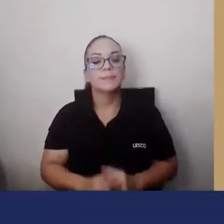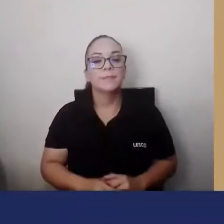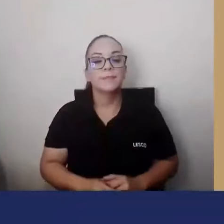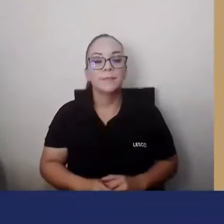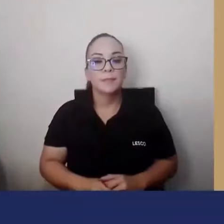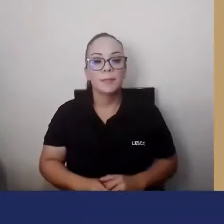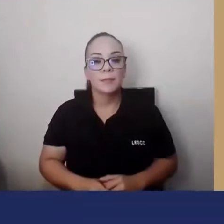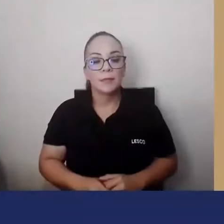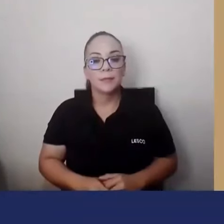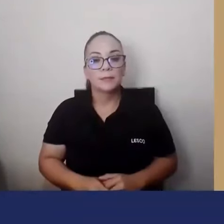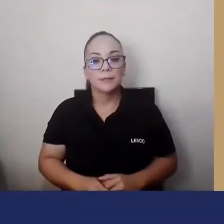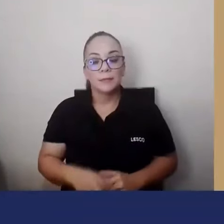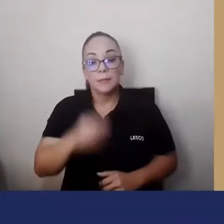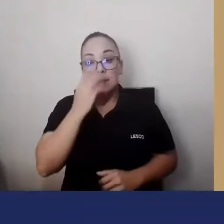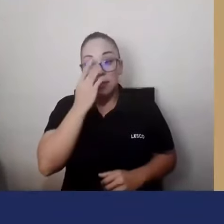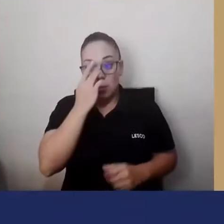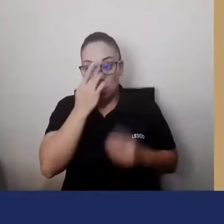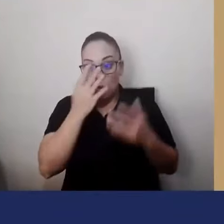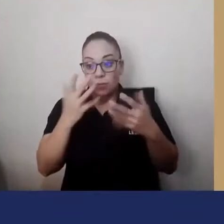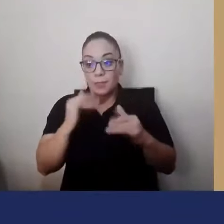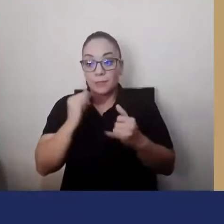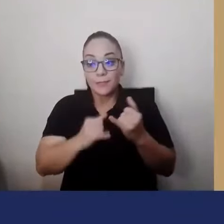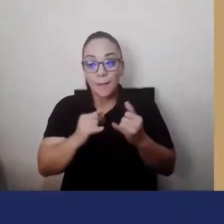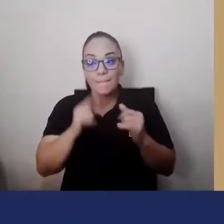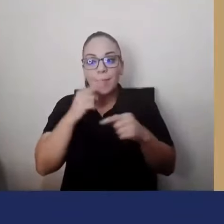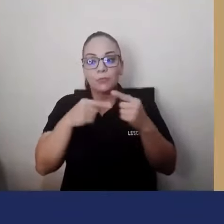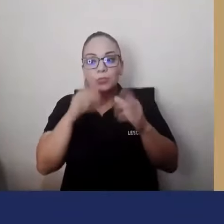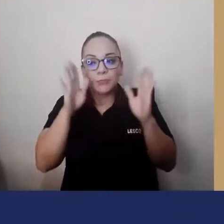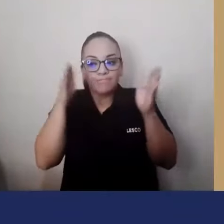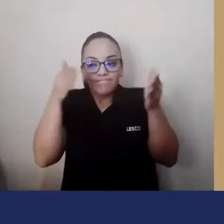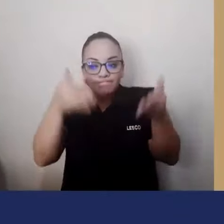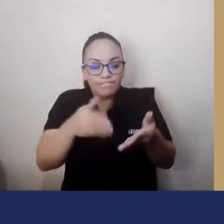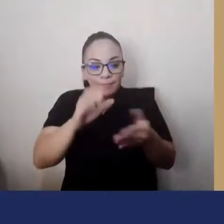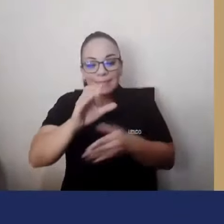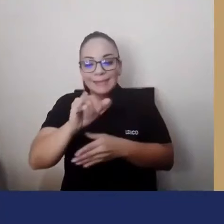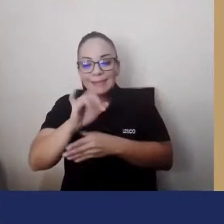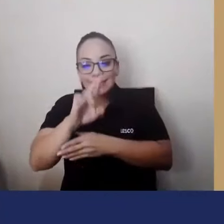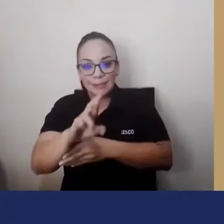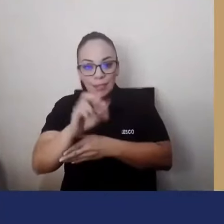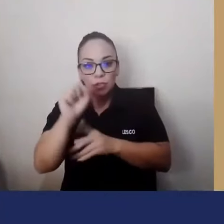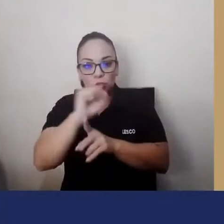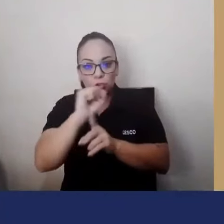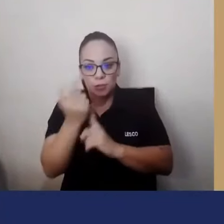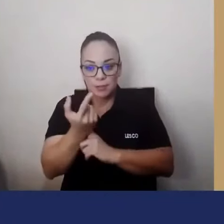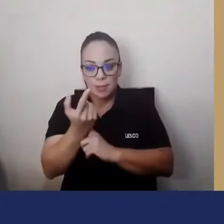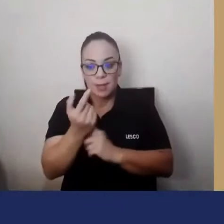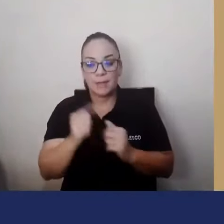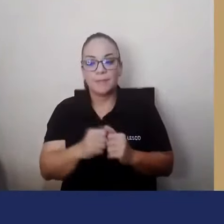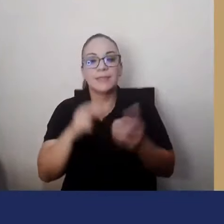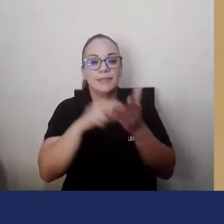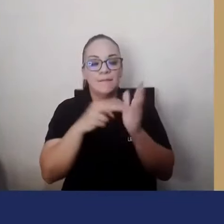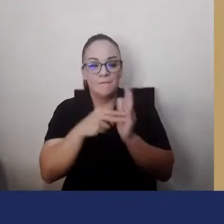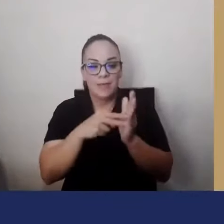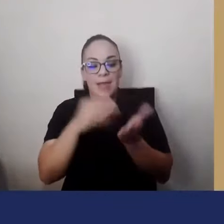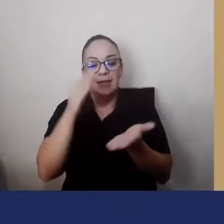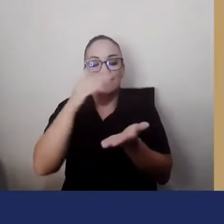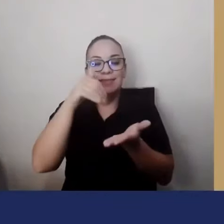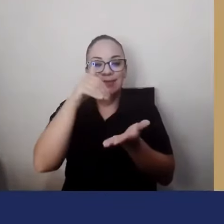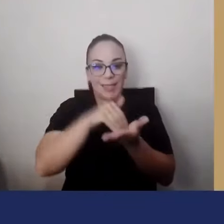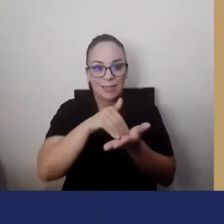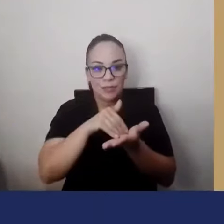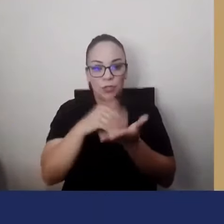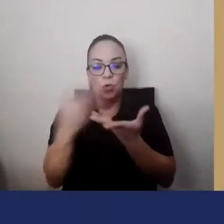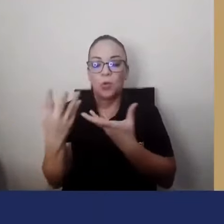nos concentraremos en el CIR Social, que es el centro integrado por las